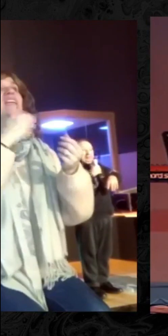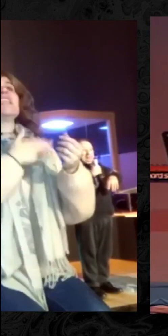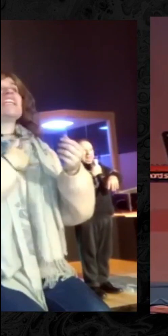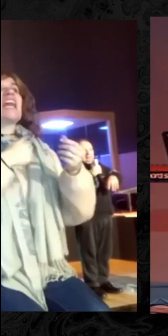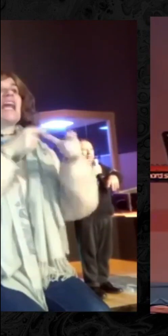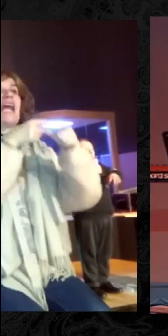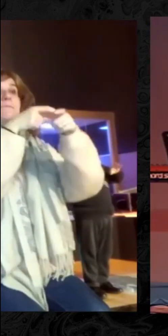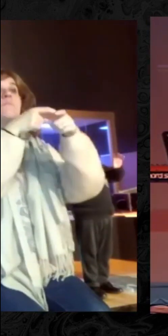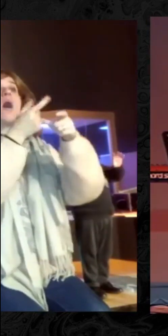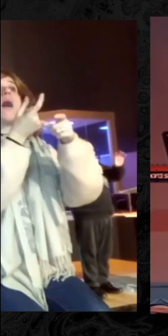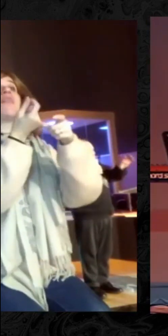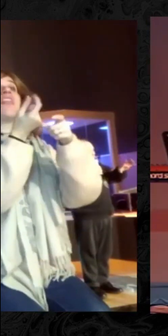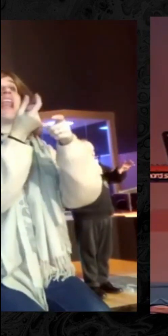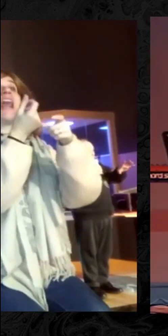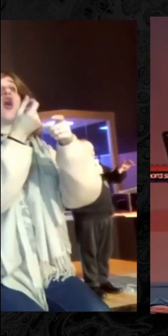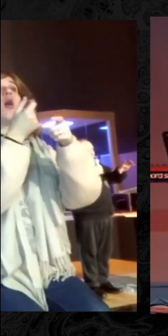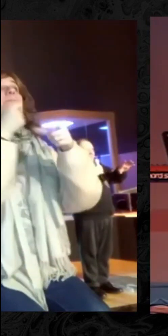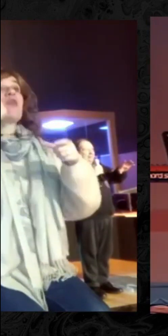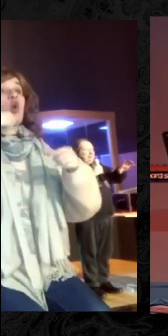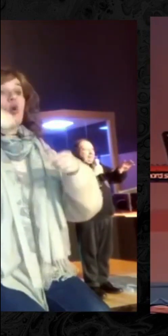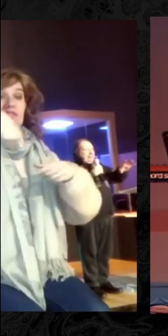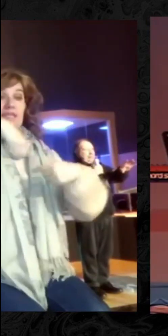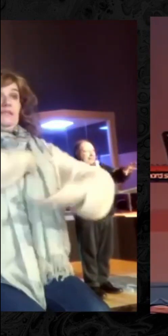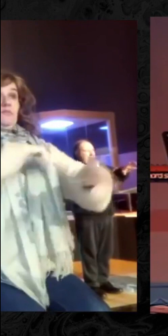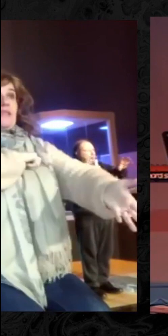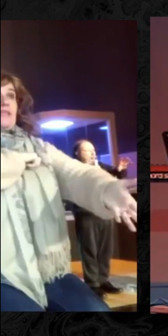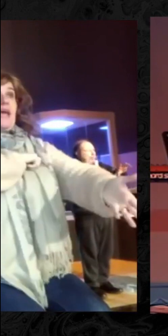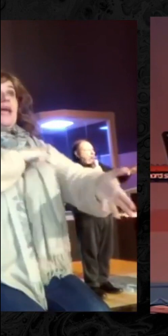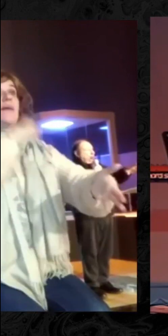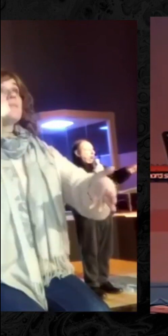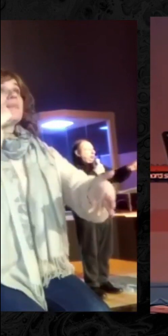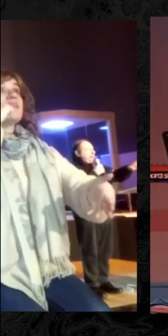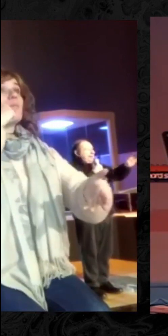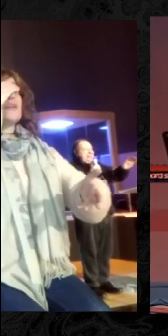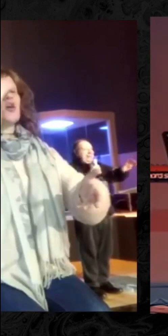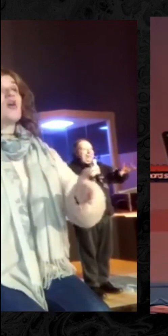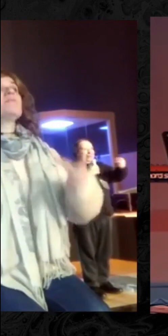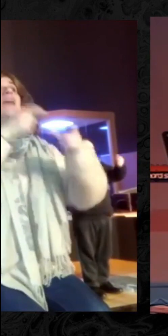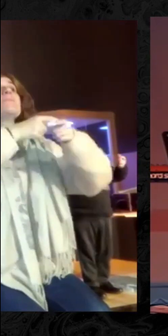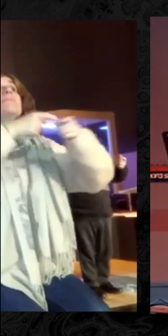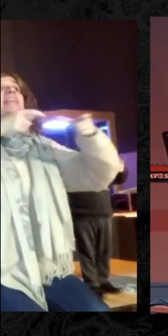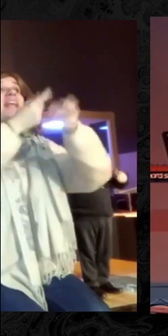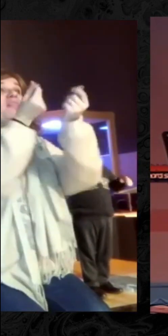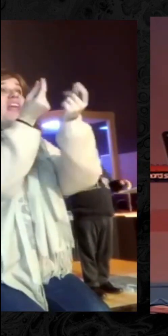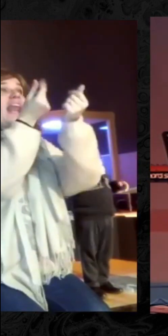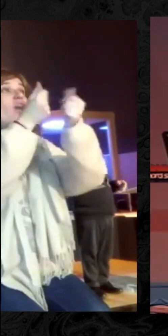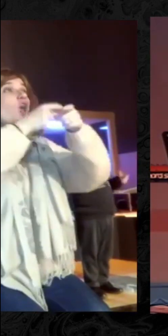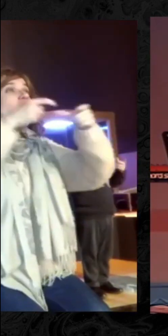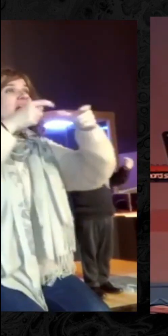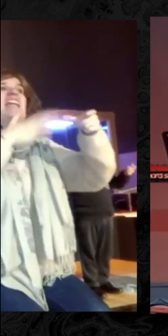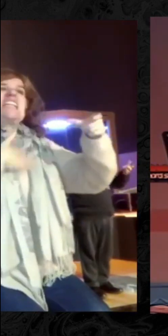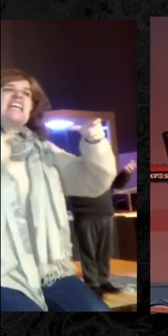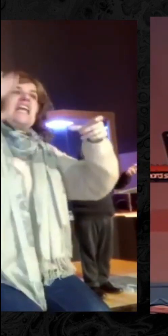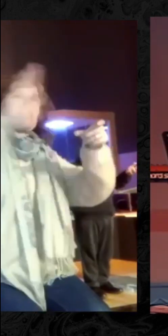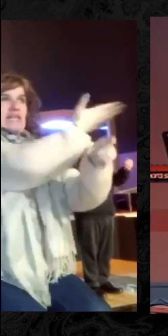y eso ya está proyectado quieren dominar al mundo no quieren que nadie tenga dinero físico el dinero